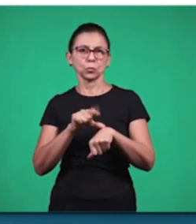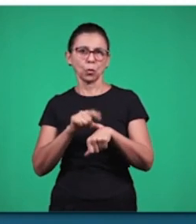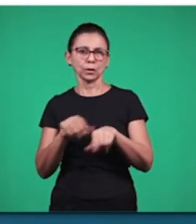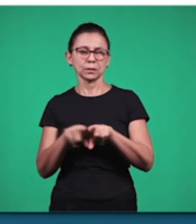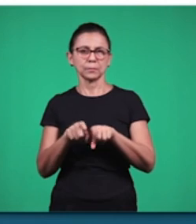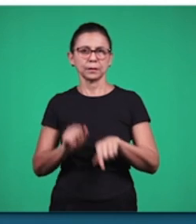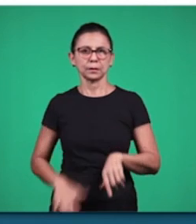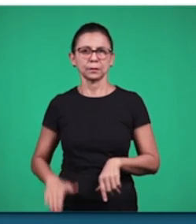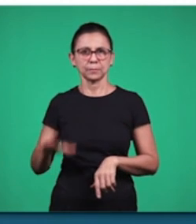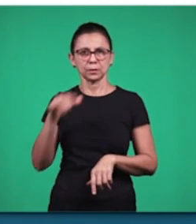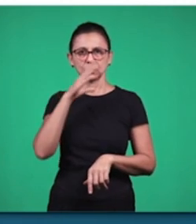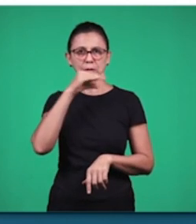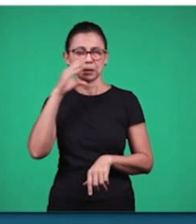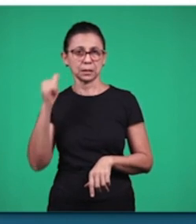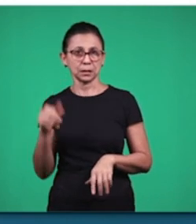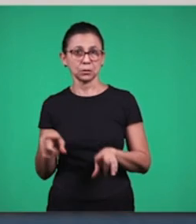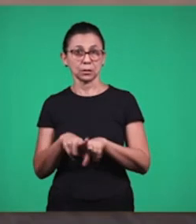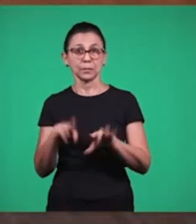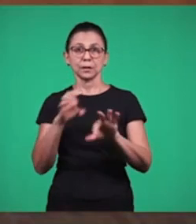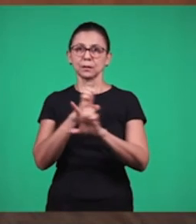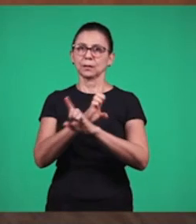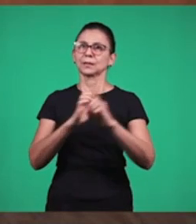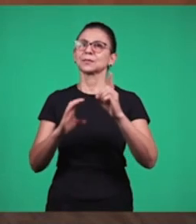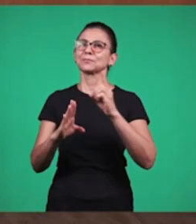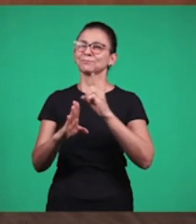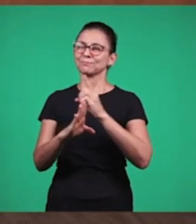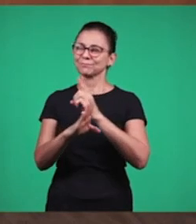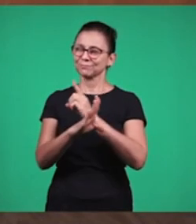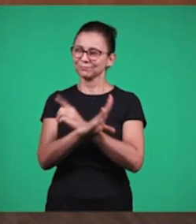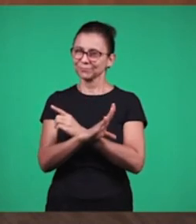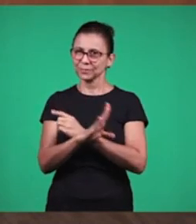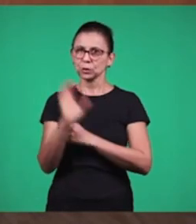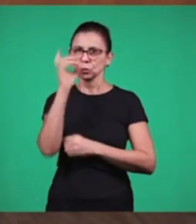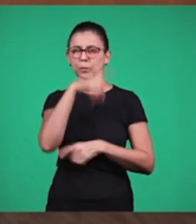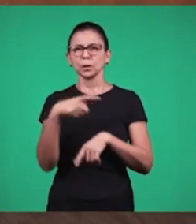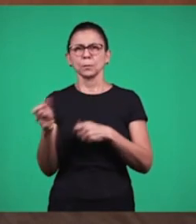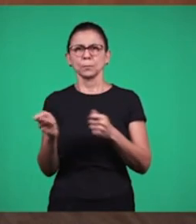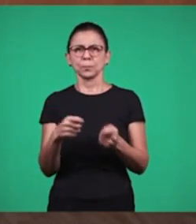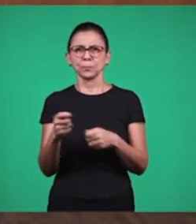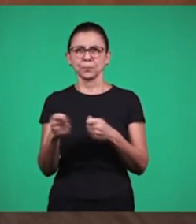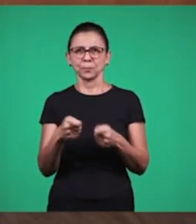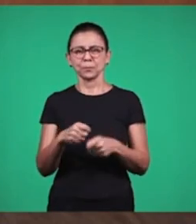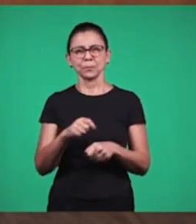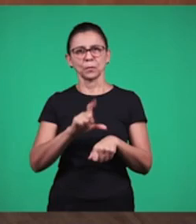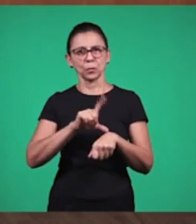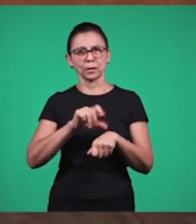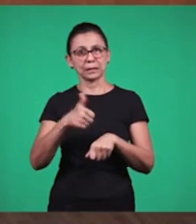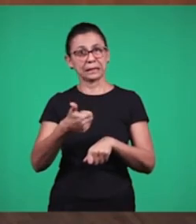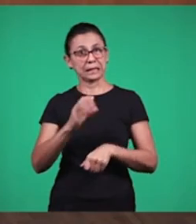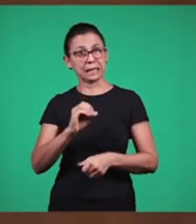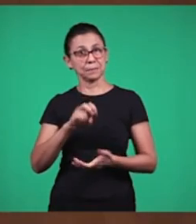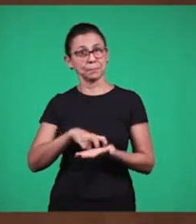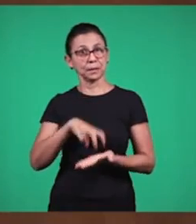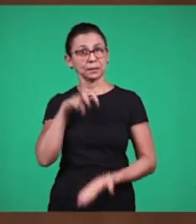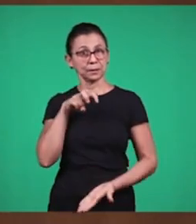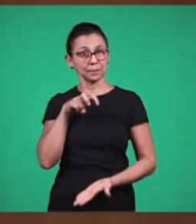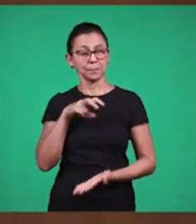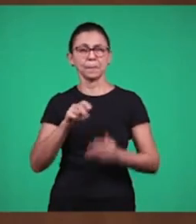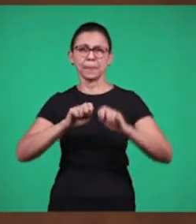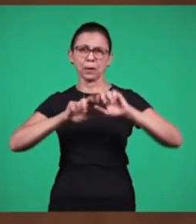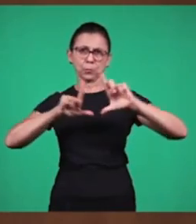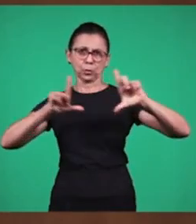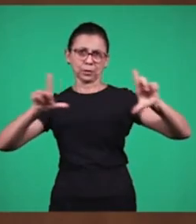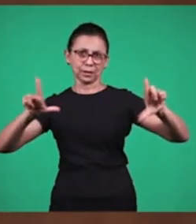adolescentes, y también nuestra escuela bíblica dominical, que es puesta los domingos a las 10 de la mañana. En